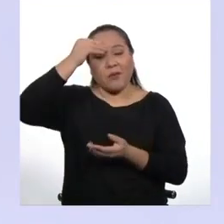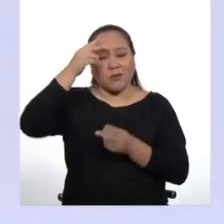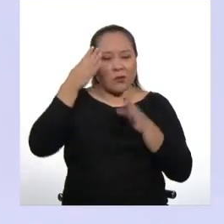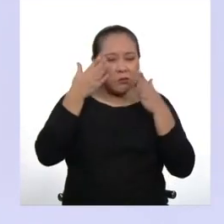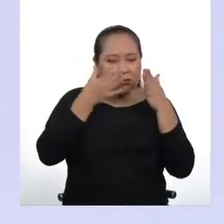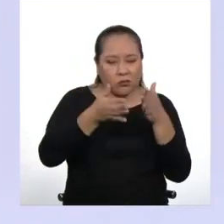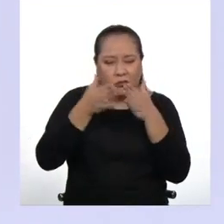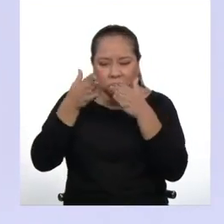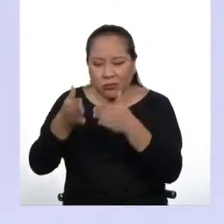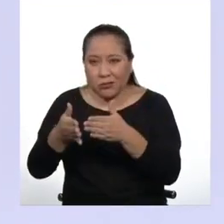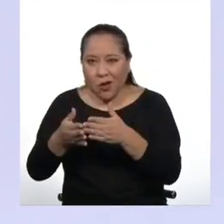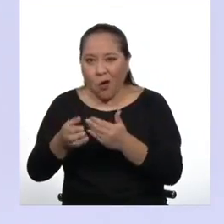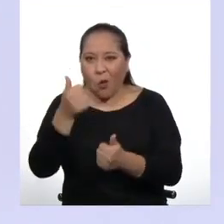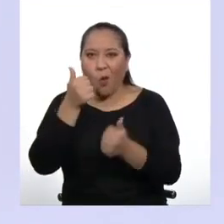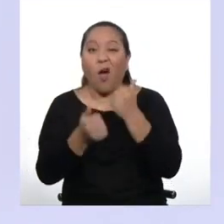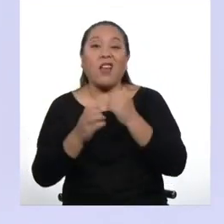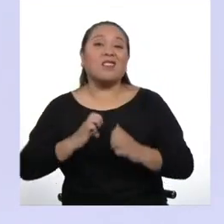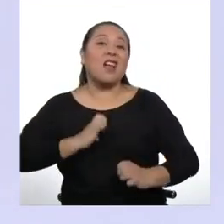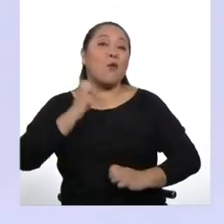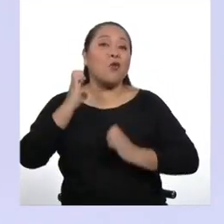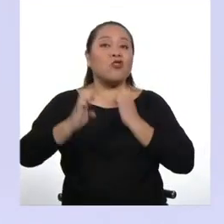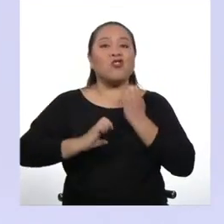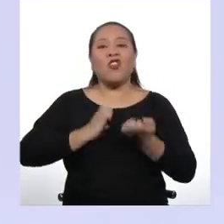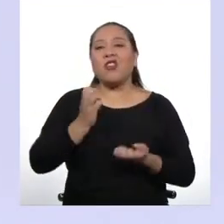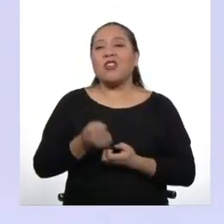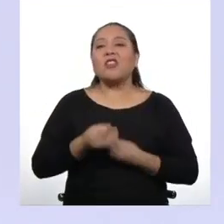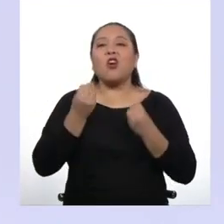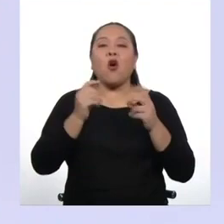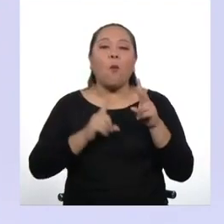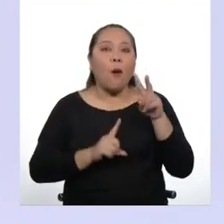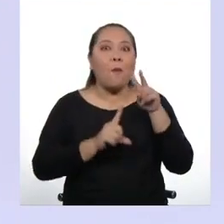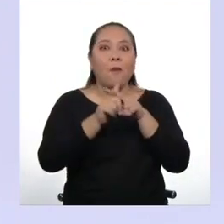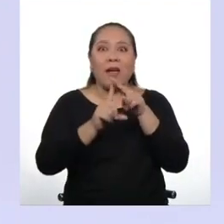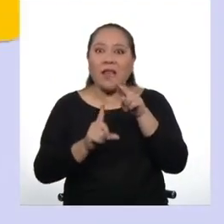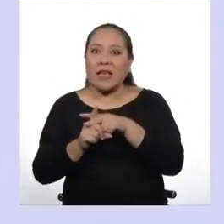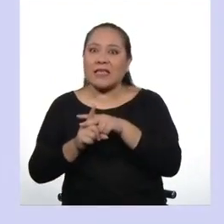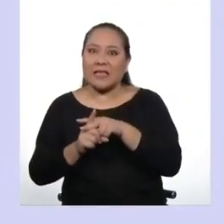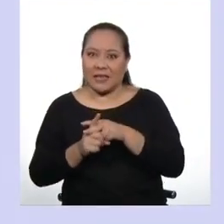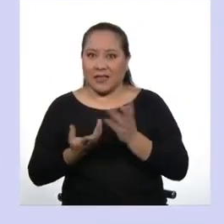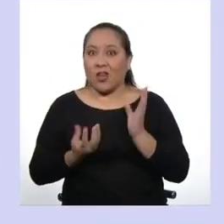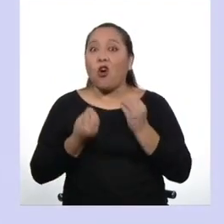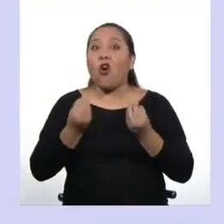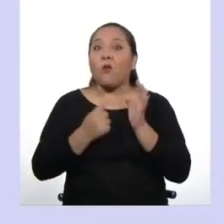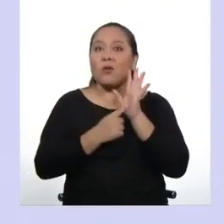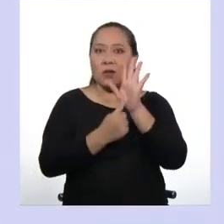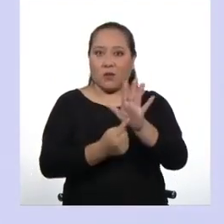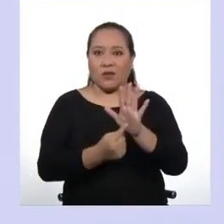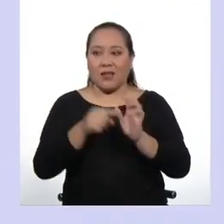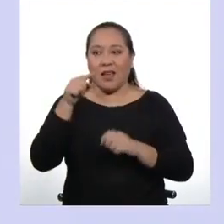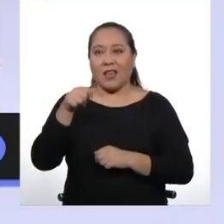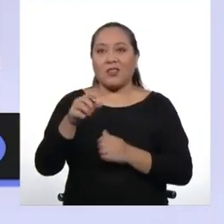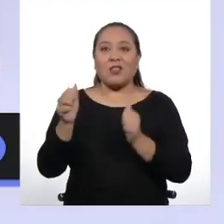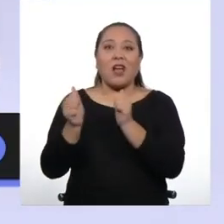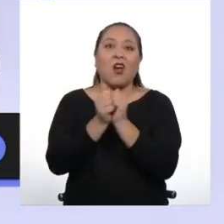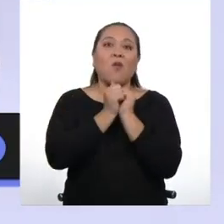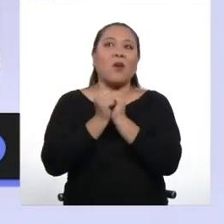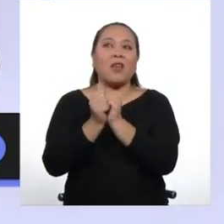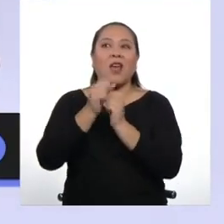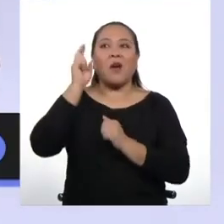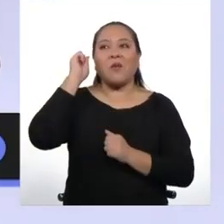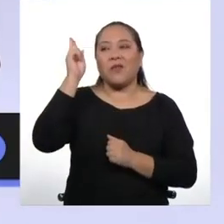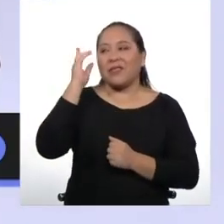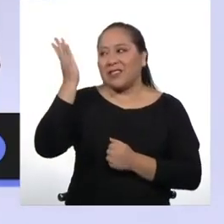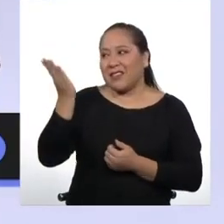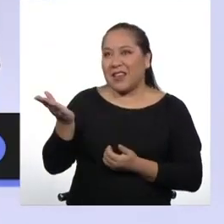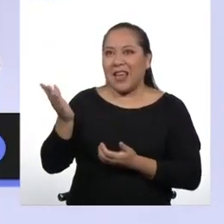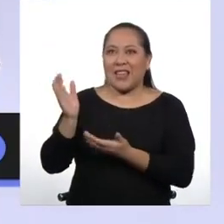reconocer nuestras emociones explicando qué las ocasionan y cómo se manifiestan. Para ello nos acompañará nuestra profesora, quien